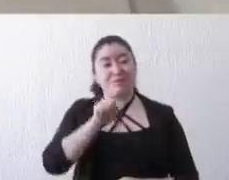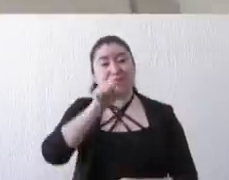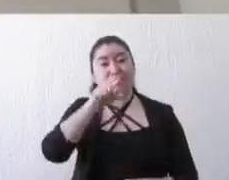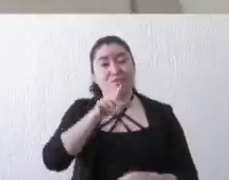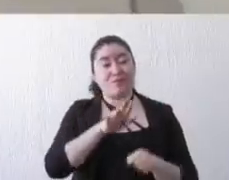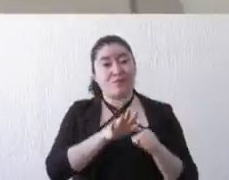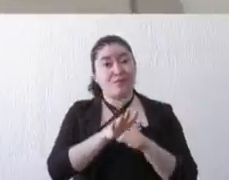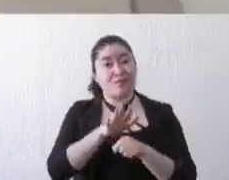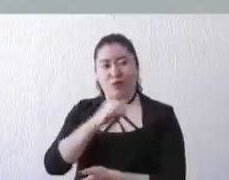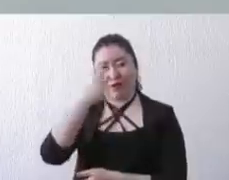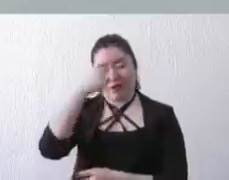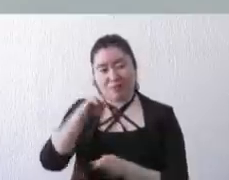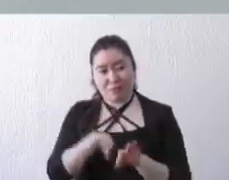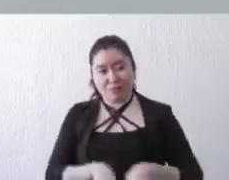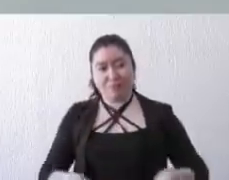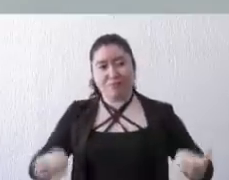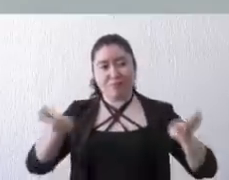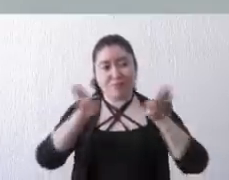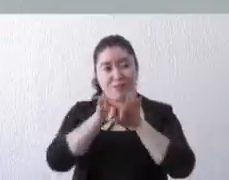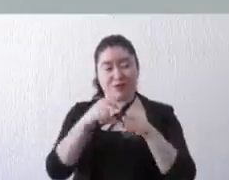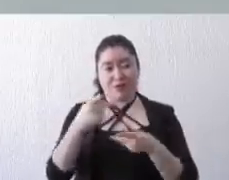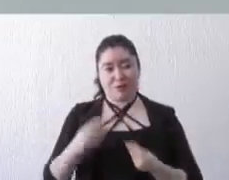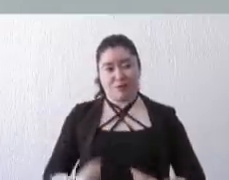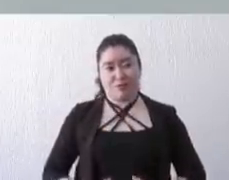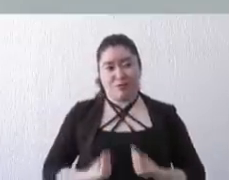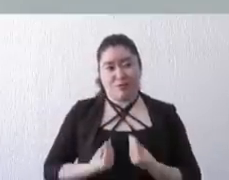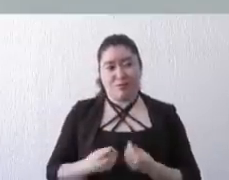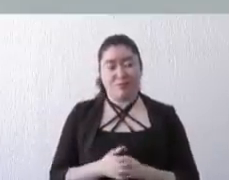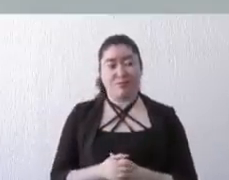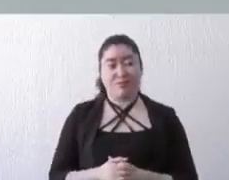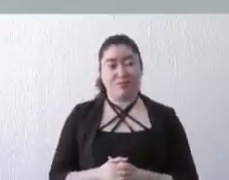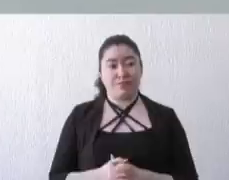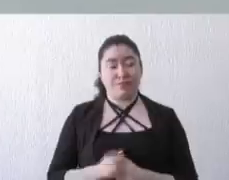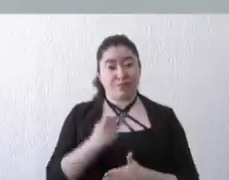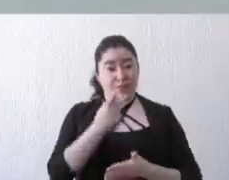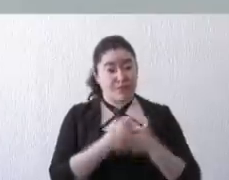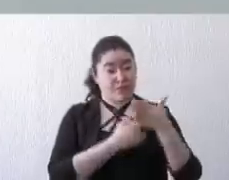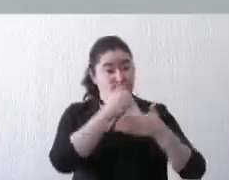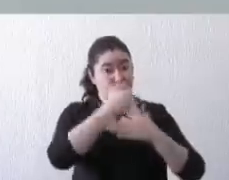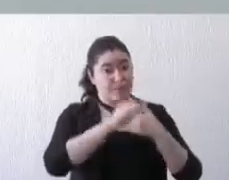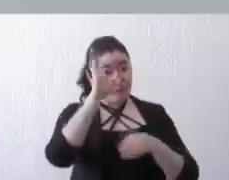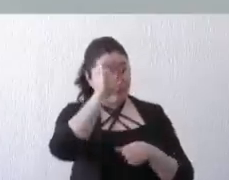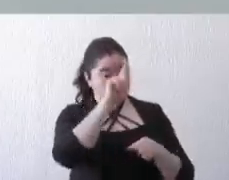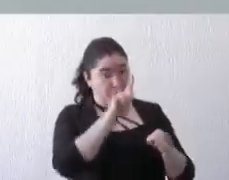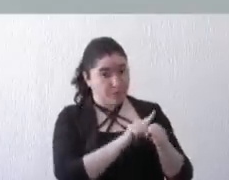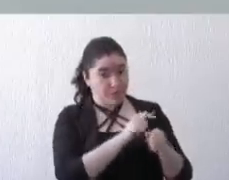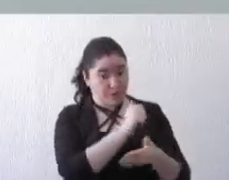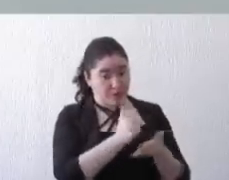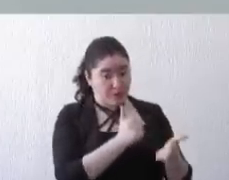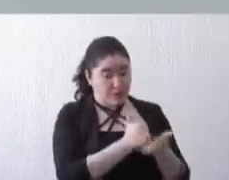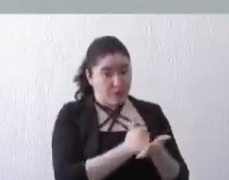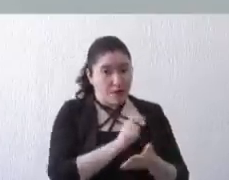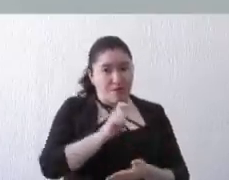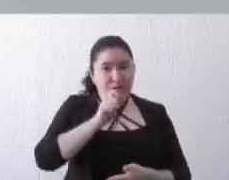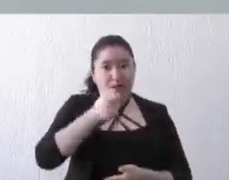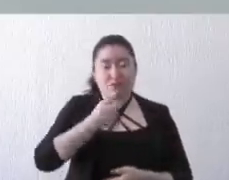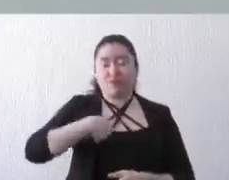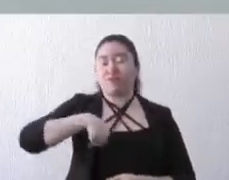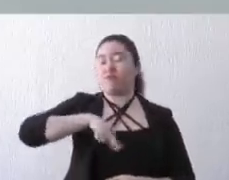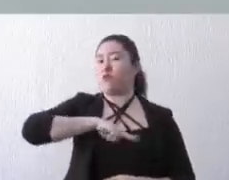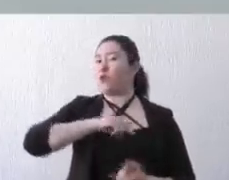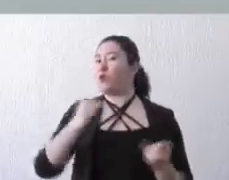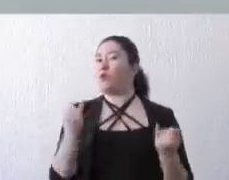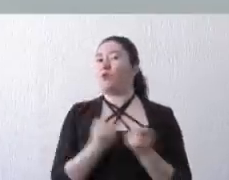elemento sustantivo. Y en el fondo, este proyecto cultural de ciudad, pues, no es nada menos que lo que concebimos como el